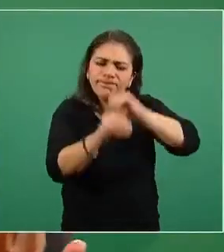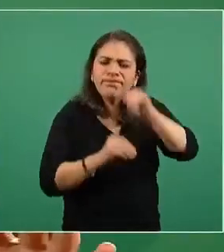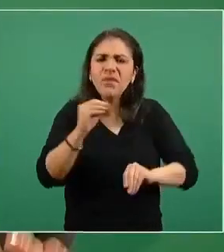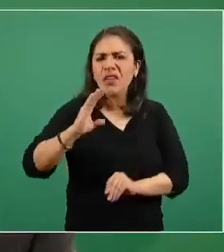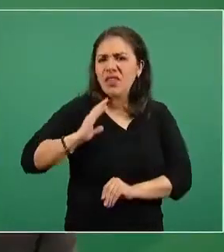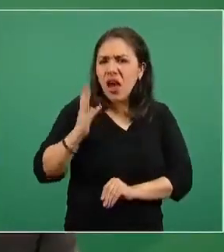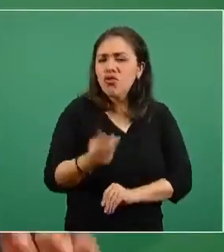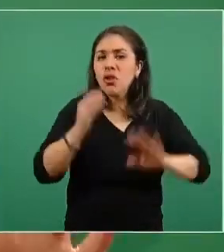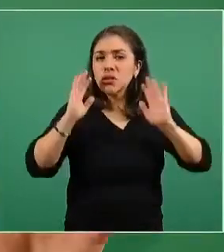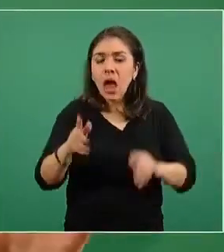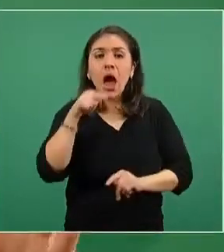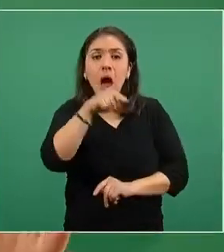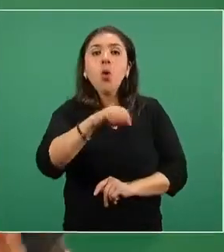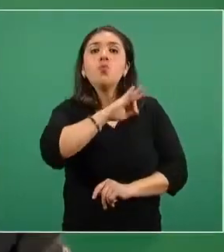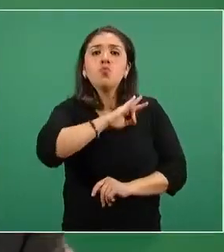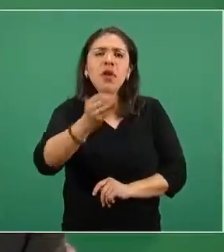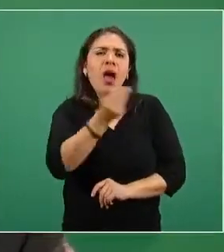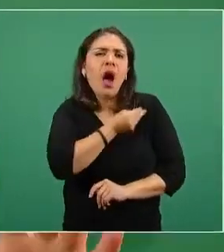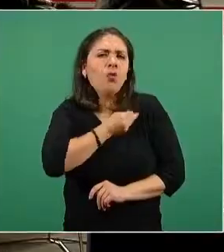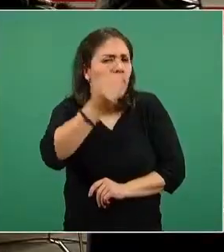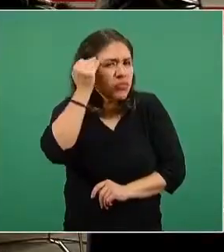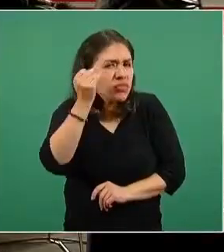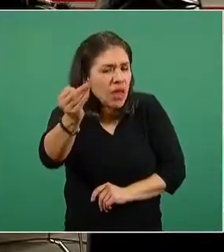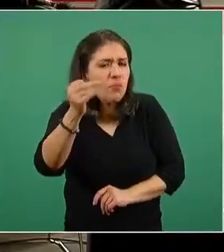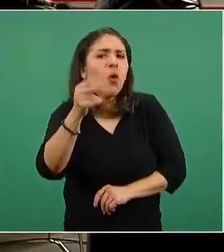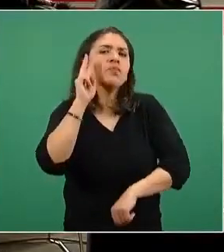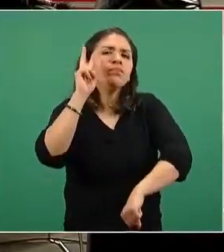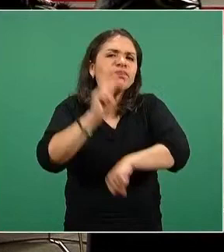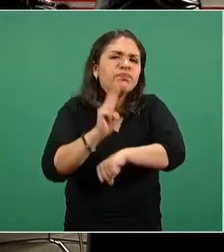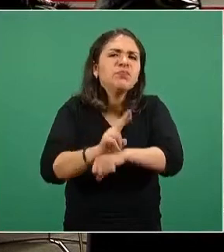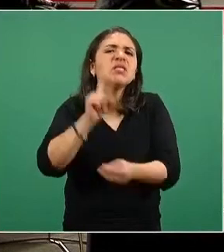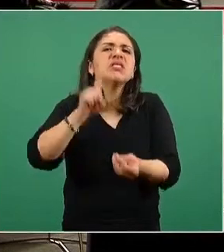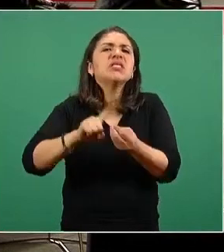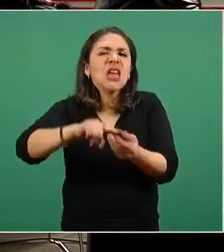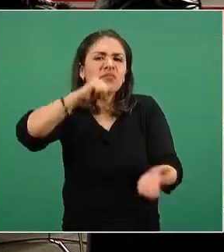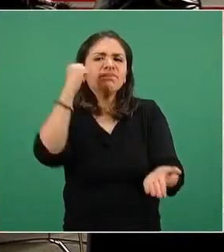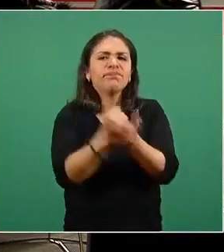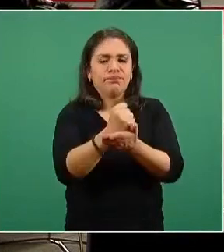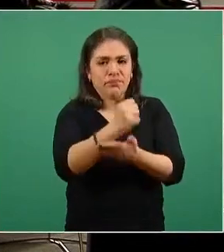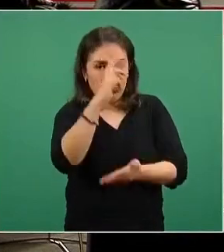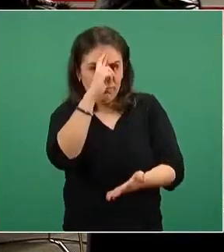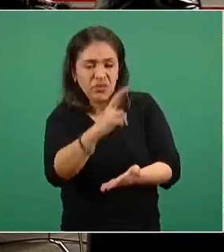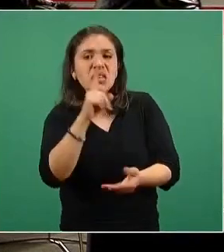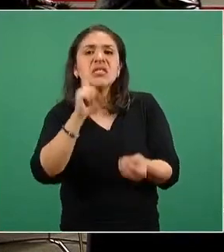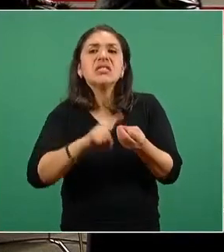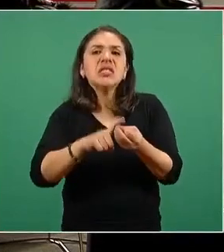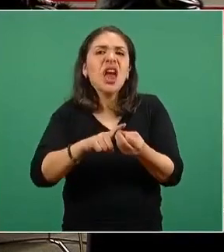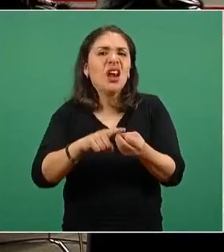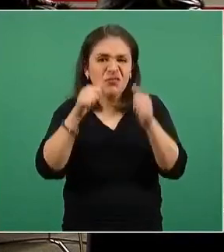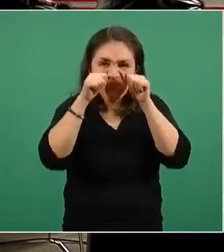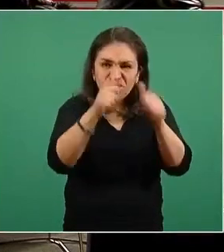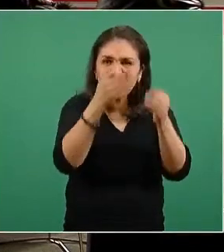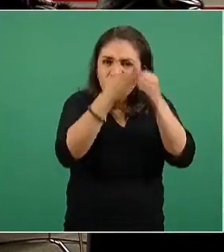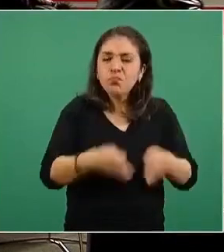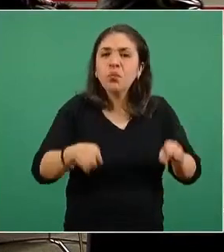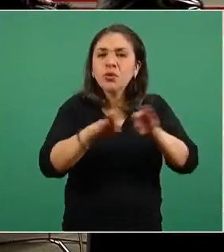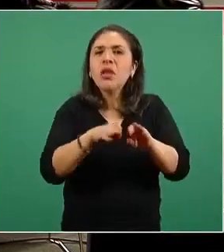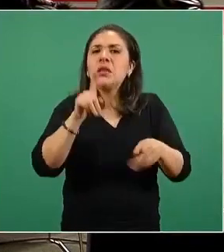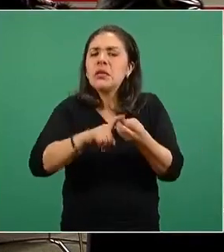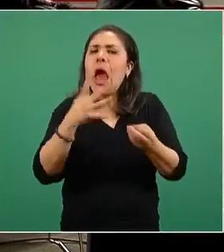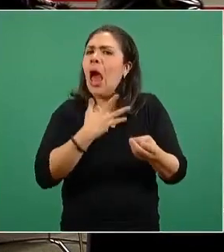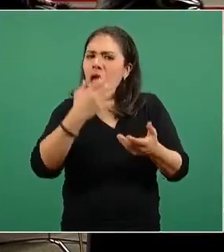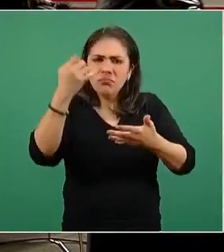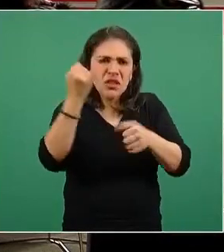tecnológicamente, su estado de conservación, su garantía, quién es la institución propietaria, quién es el punto focal, todos los